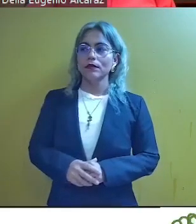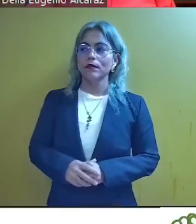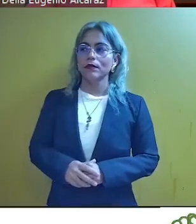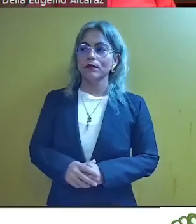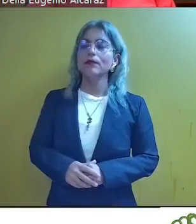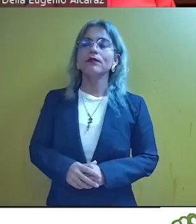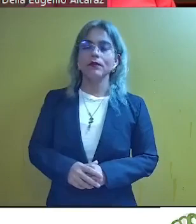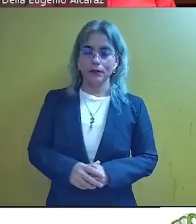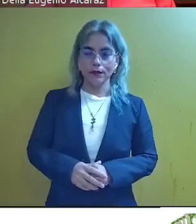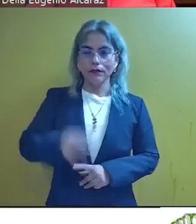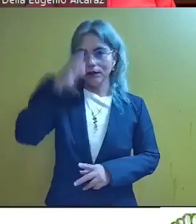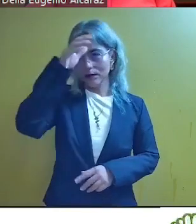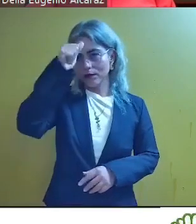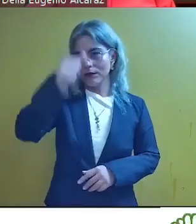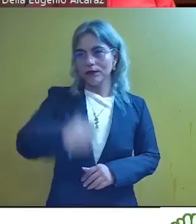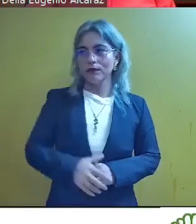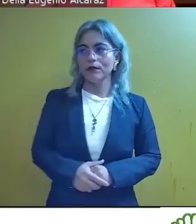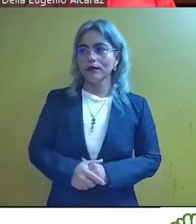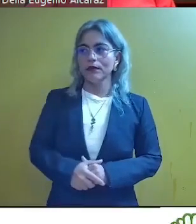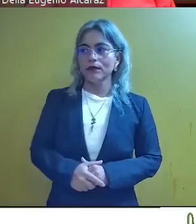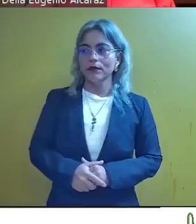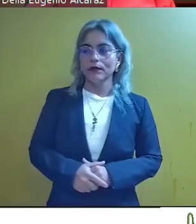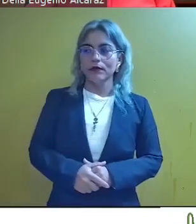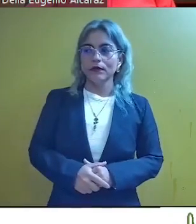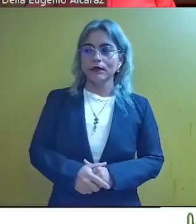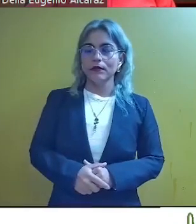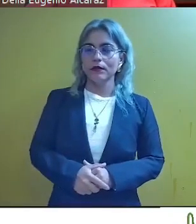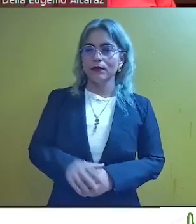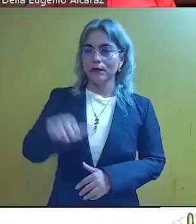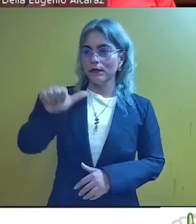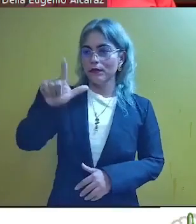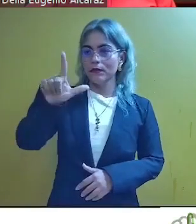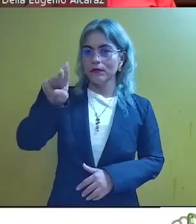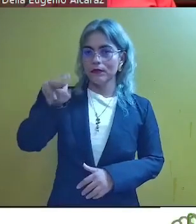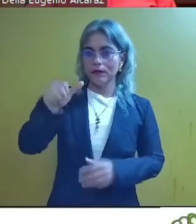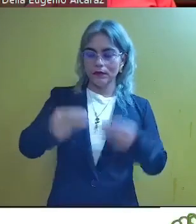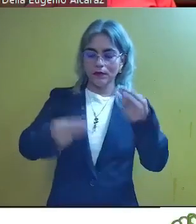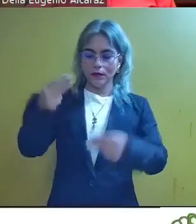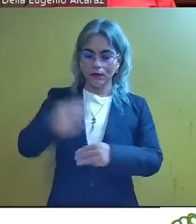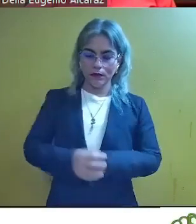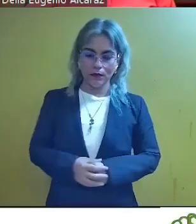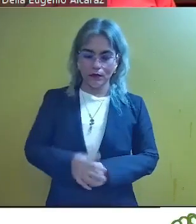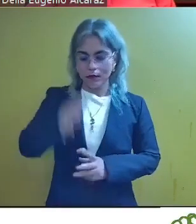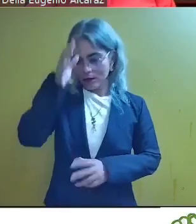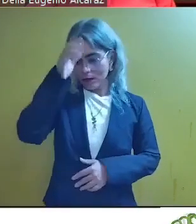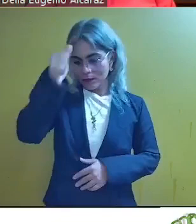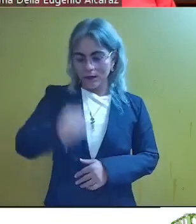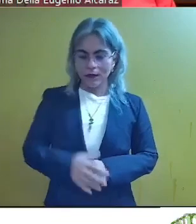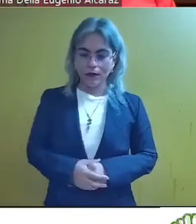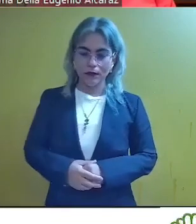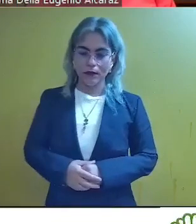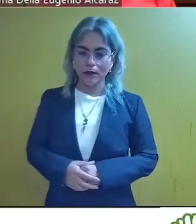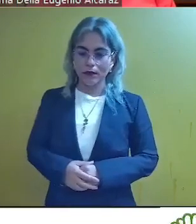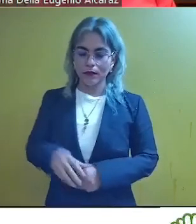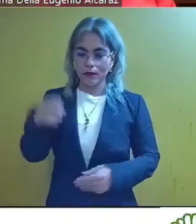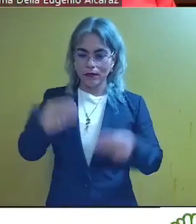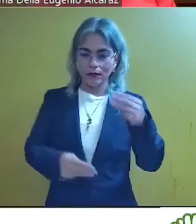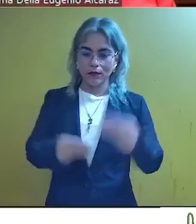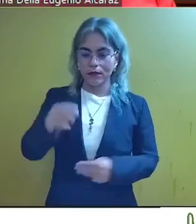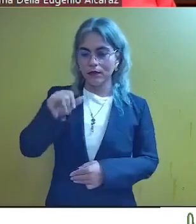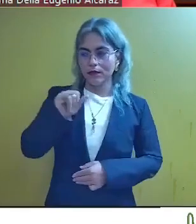Es mi proyecto. Gracias, magistrado. Magistrada Almadelia Eugenio Alcaraz. Con el proyecto.